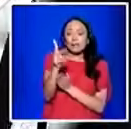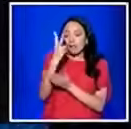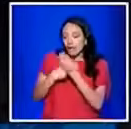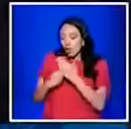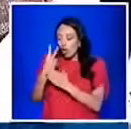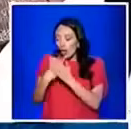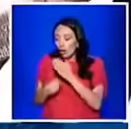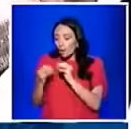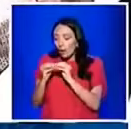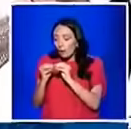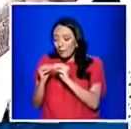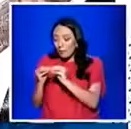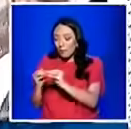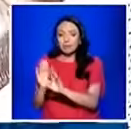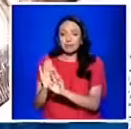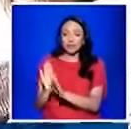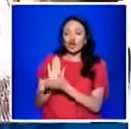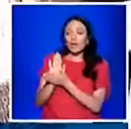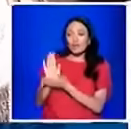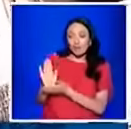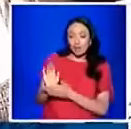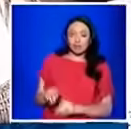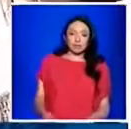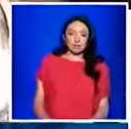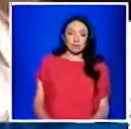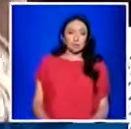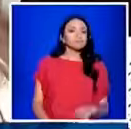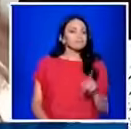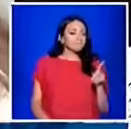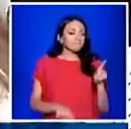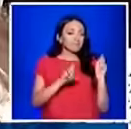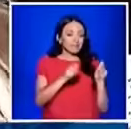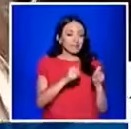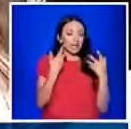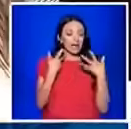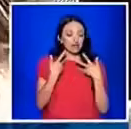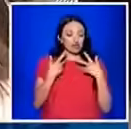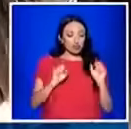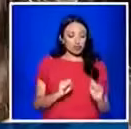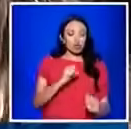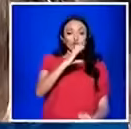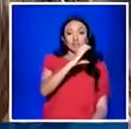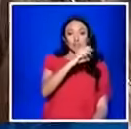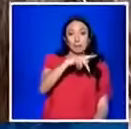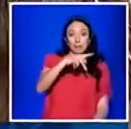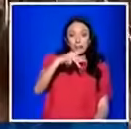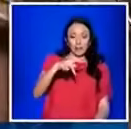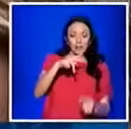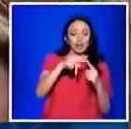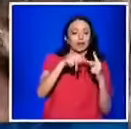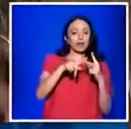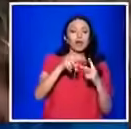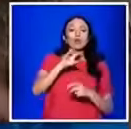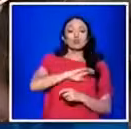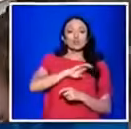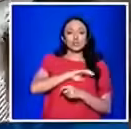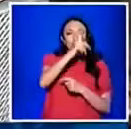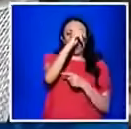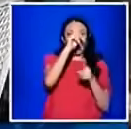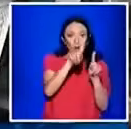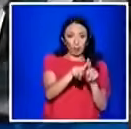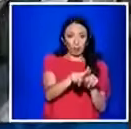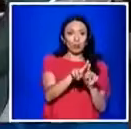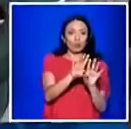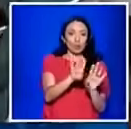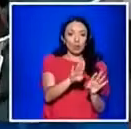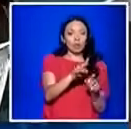¿no? Muy buenos días. Muy buenos días, así efectivamente, este es un esfuerzo conjunto entre la Prefectura de Pichincha y las diferentes municipalidades, en donde lo